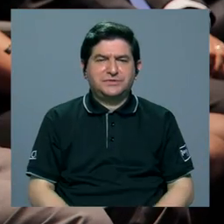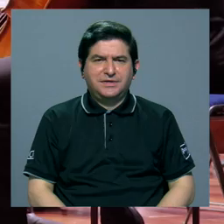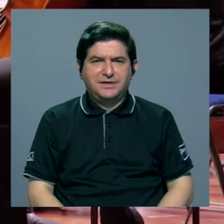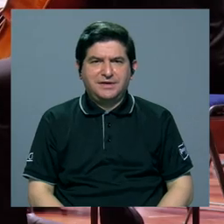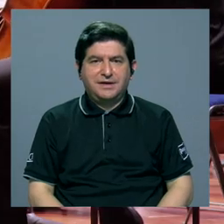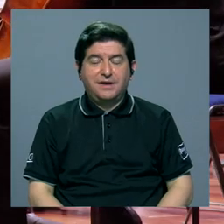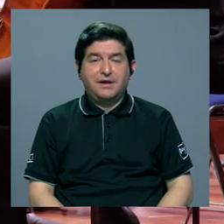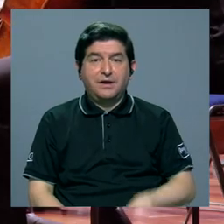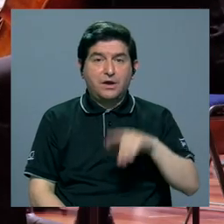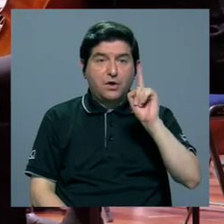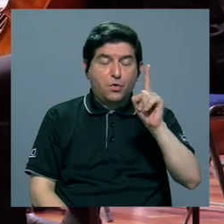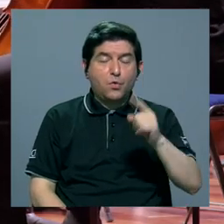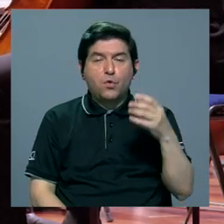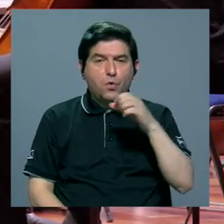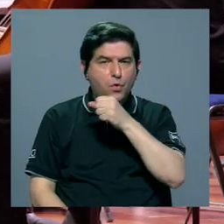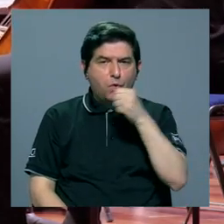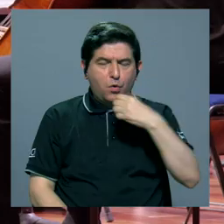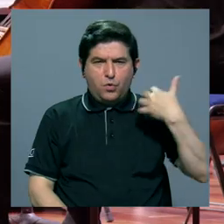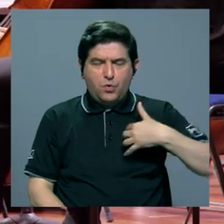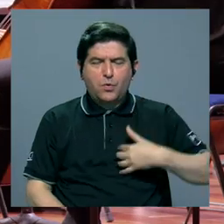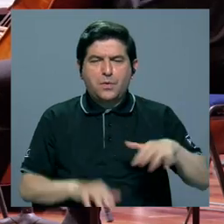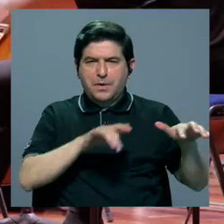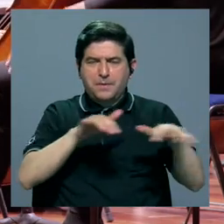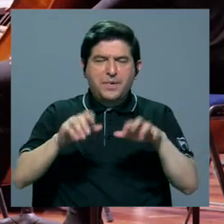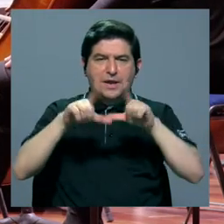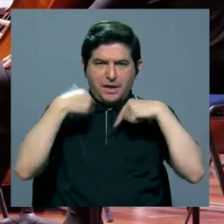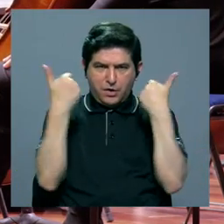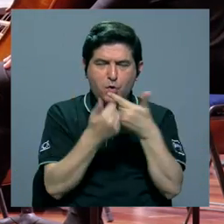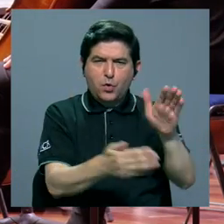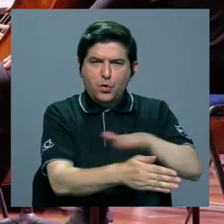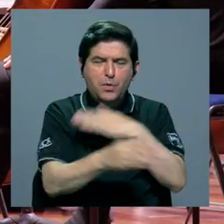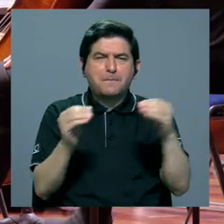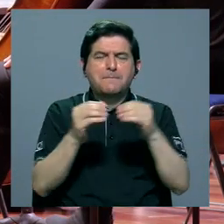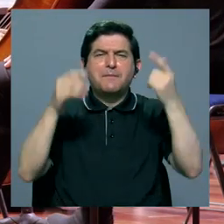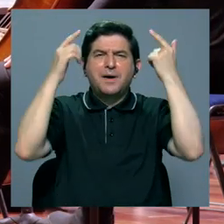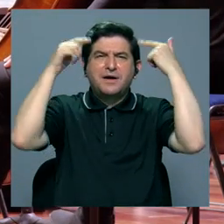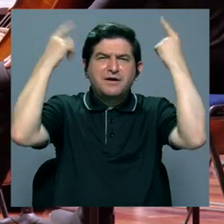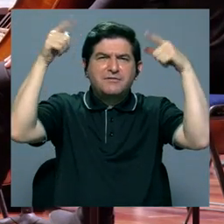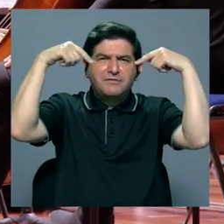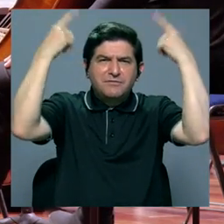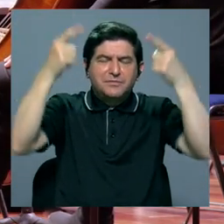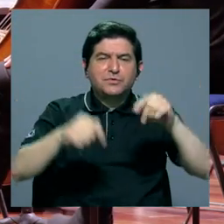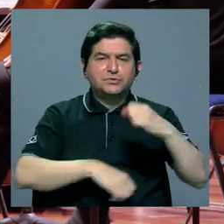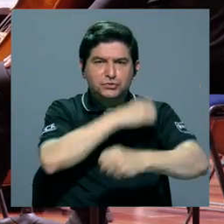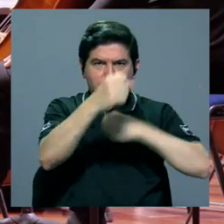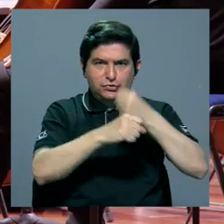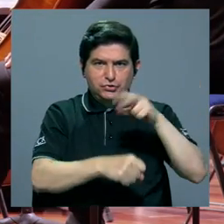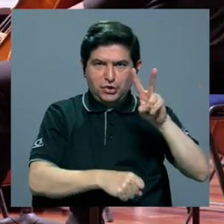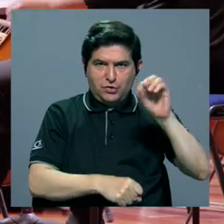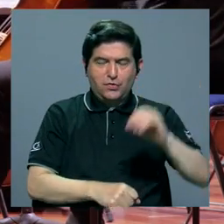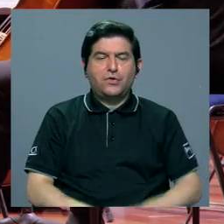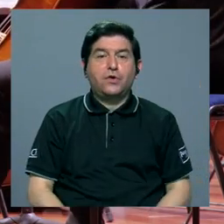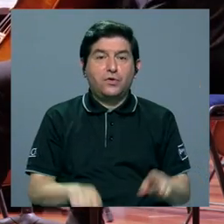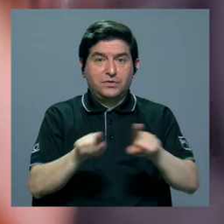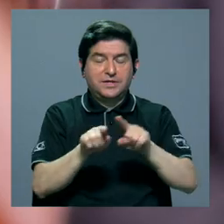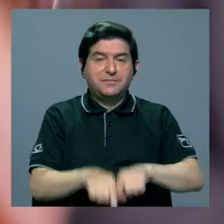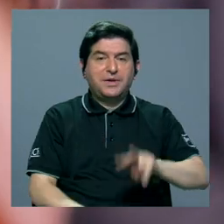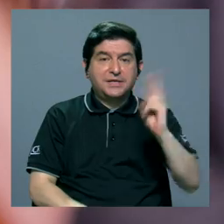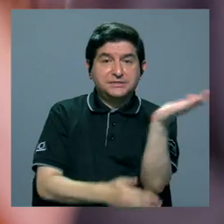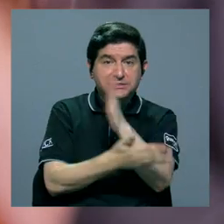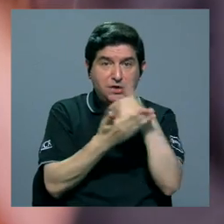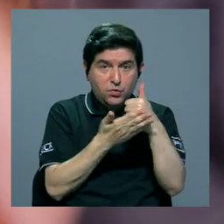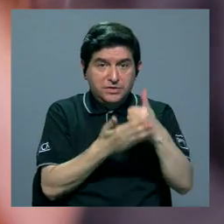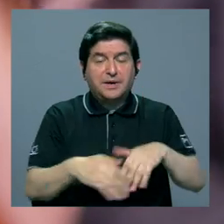festivo, con la interpretación de uno de los conciertos para piano y orquesta más famosos del siglo XX.